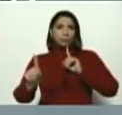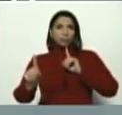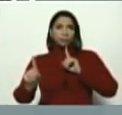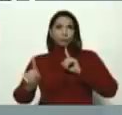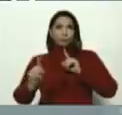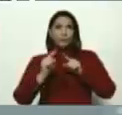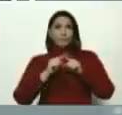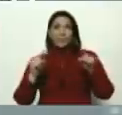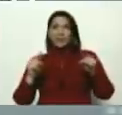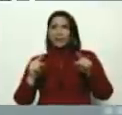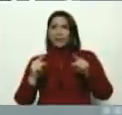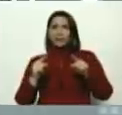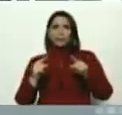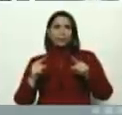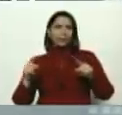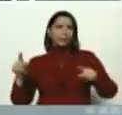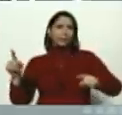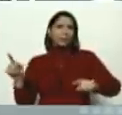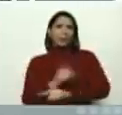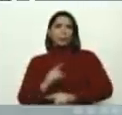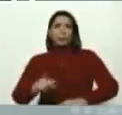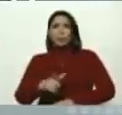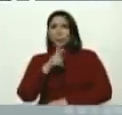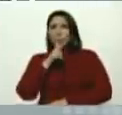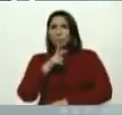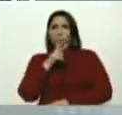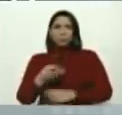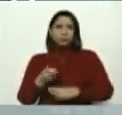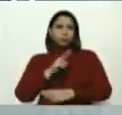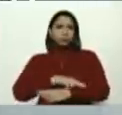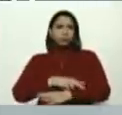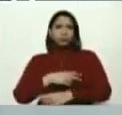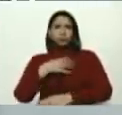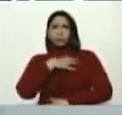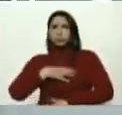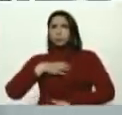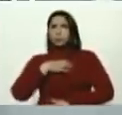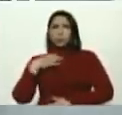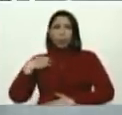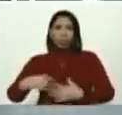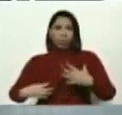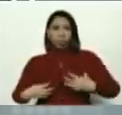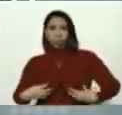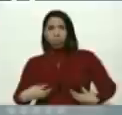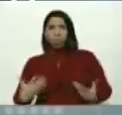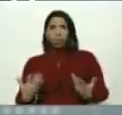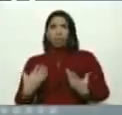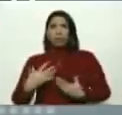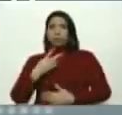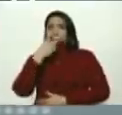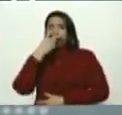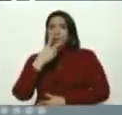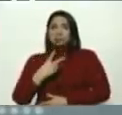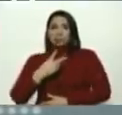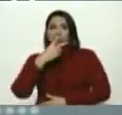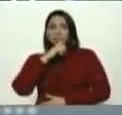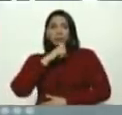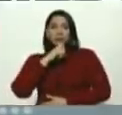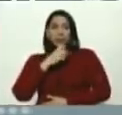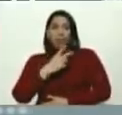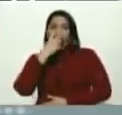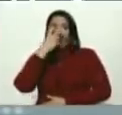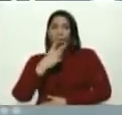pero evolucionó de forma muy rápida a una neumonía bilateral y a una insuficiencia respiratoria